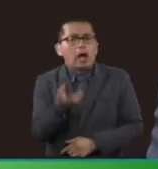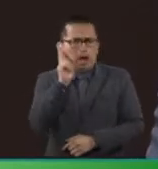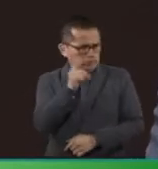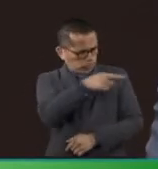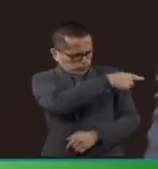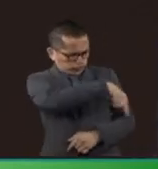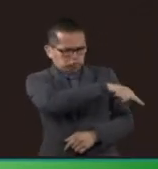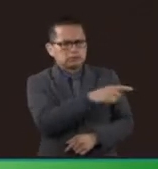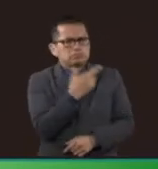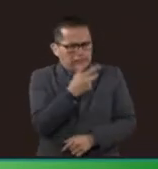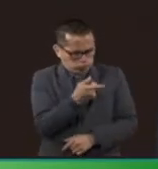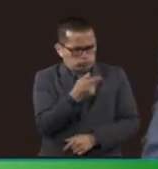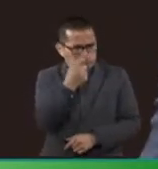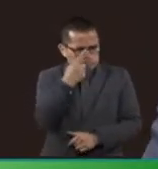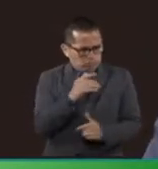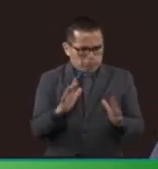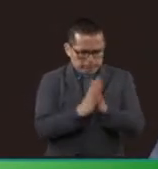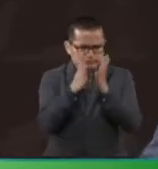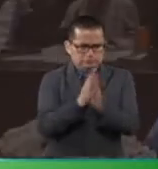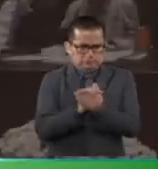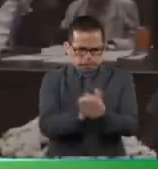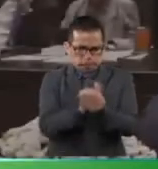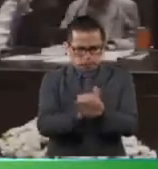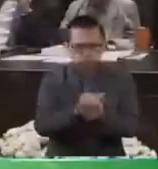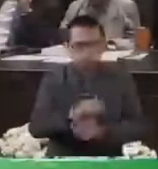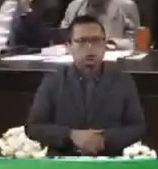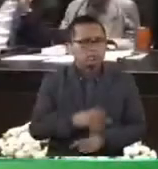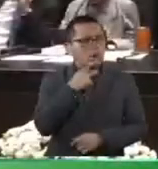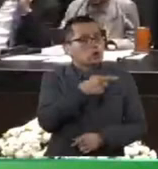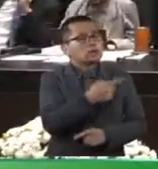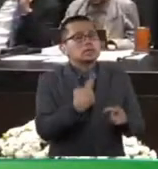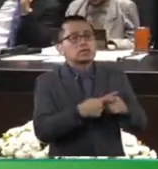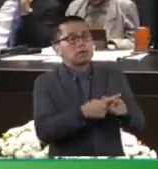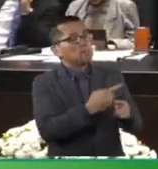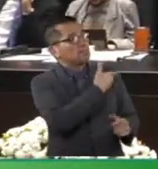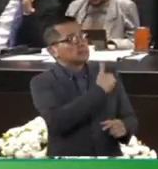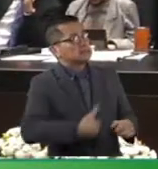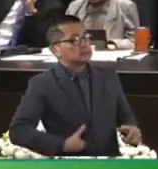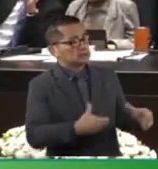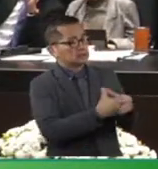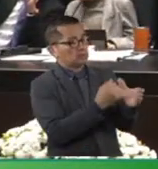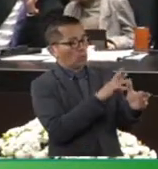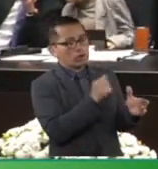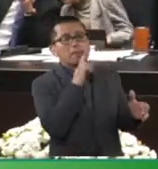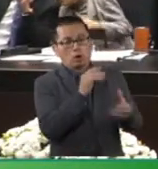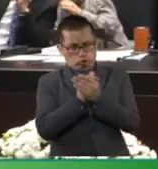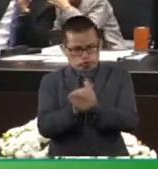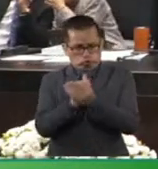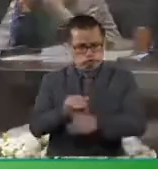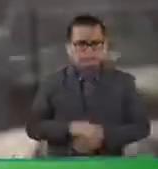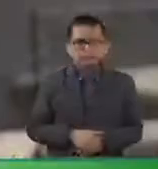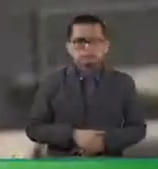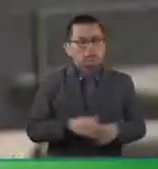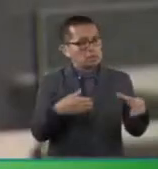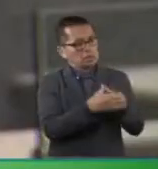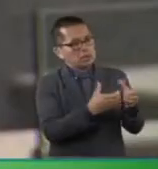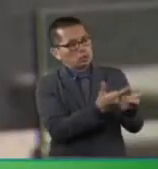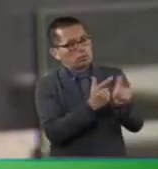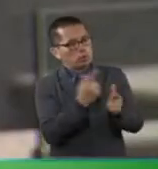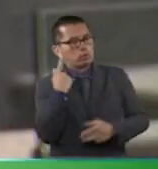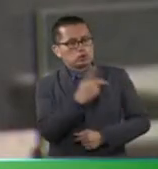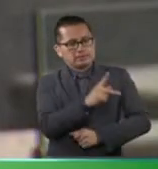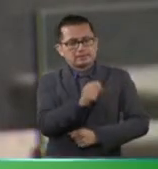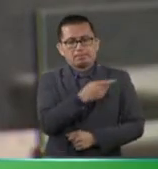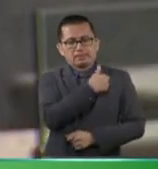mismos por qué no deciden así la presidencia de morena la presidencia del PT la presidencia